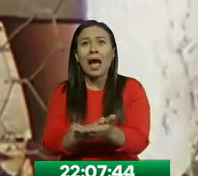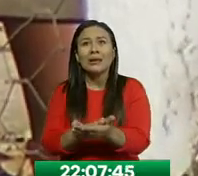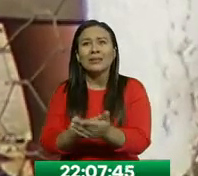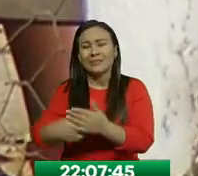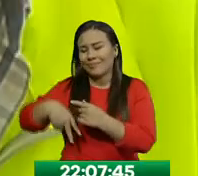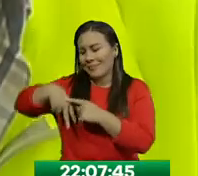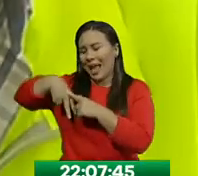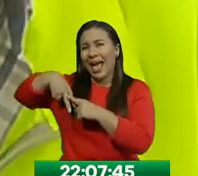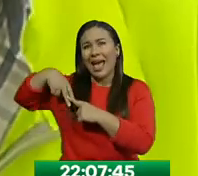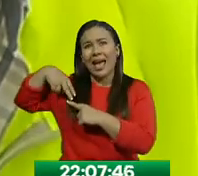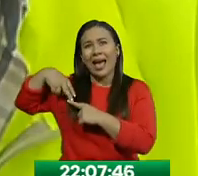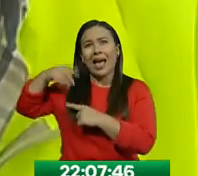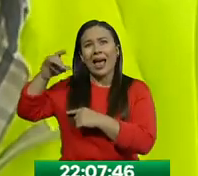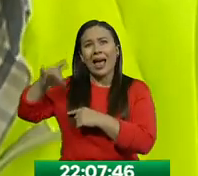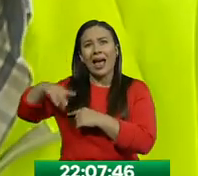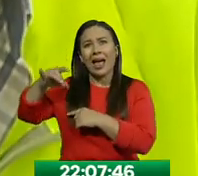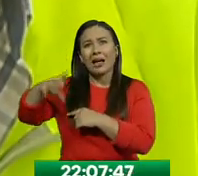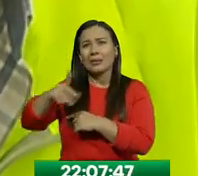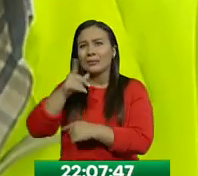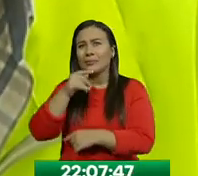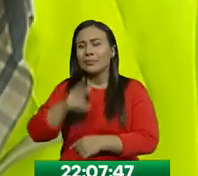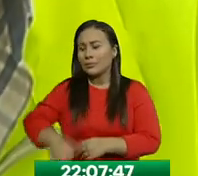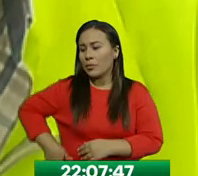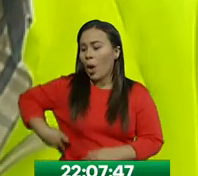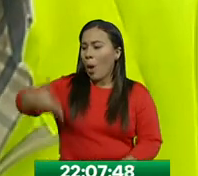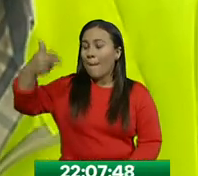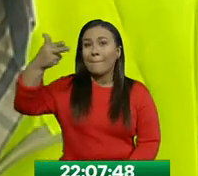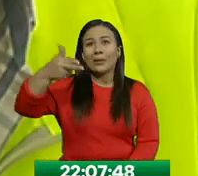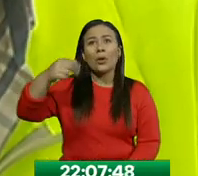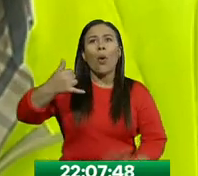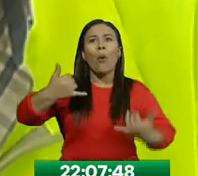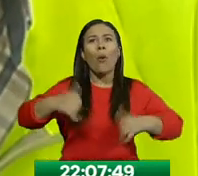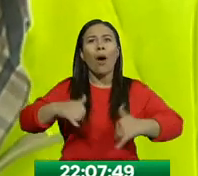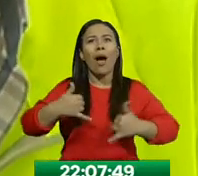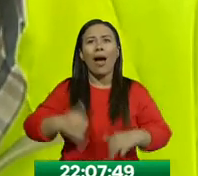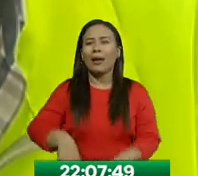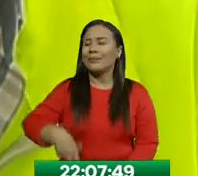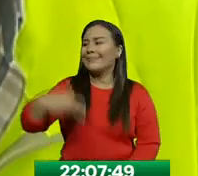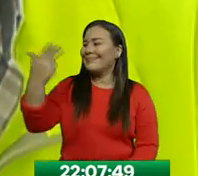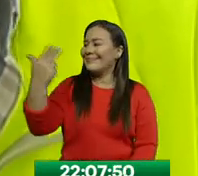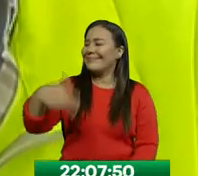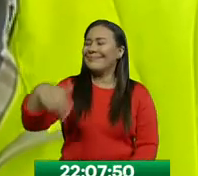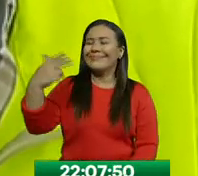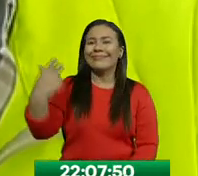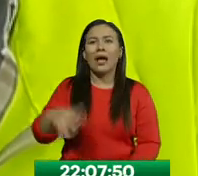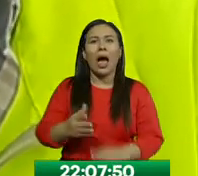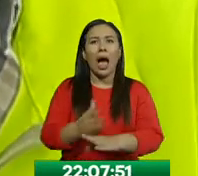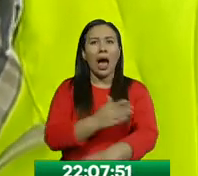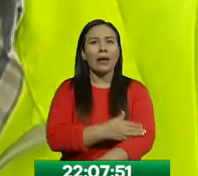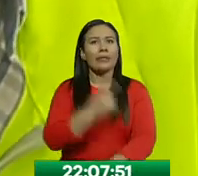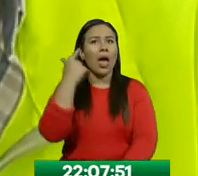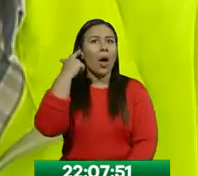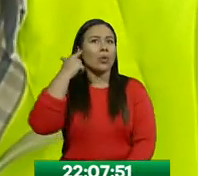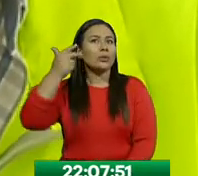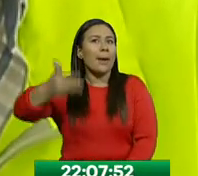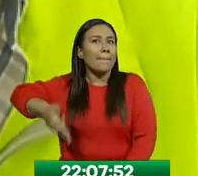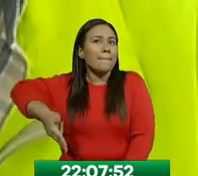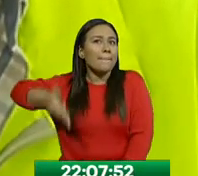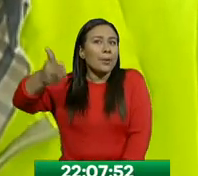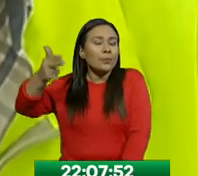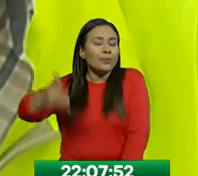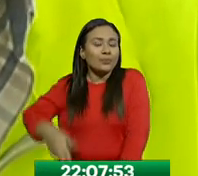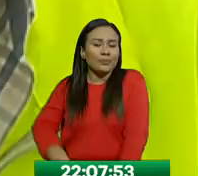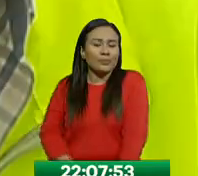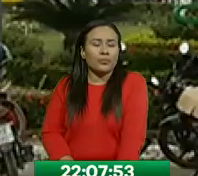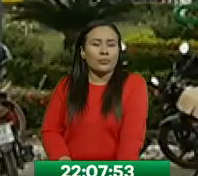pierna derecha. Había sacado a relucir un arma de fuego, momentos en los cuales habían escuchado la detonación,